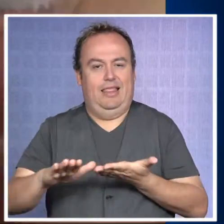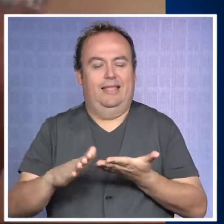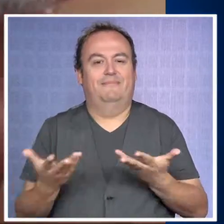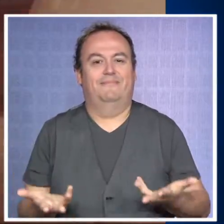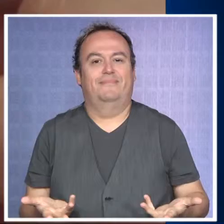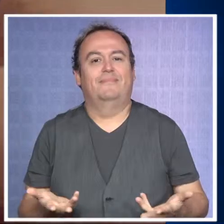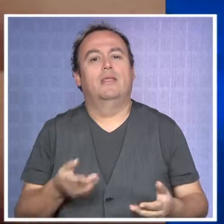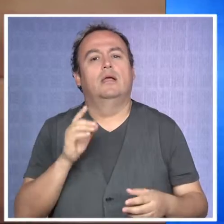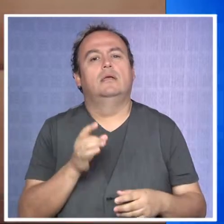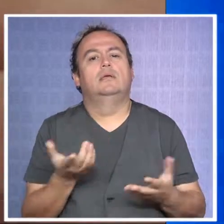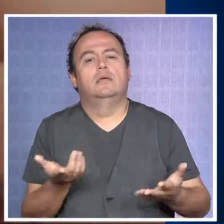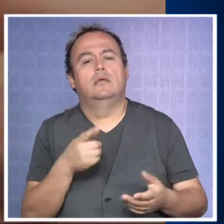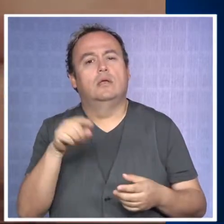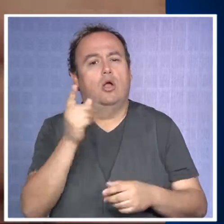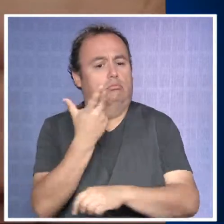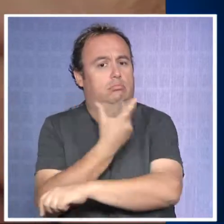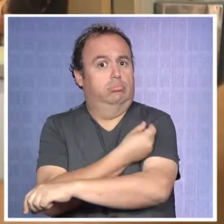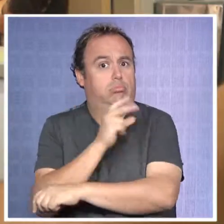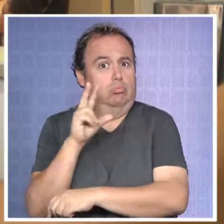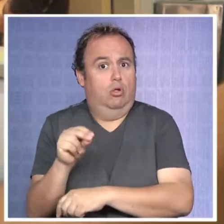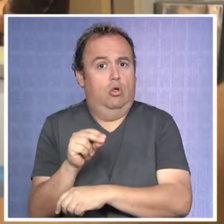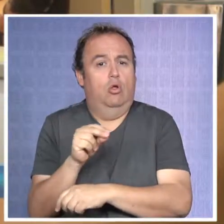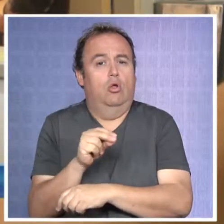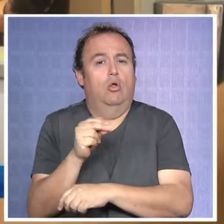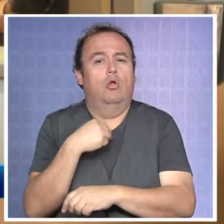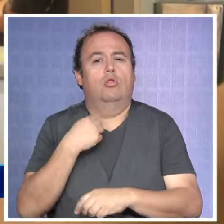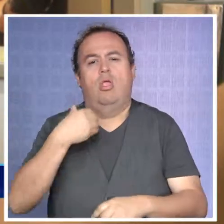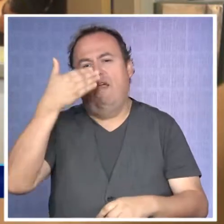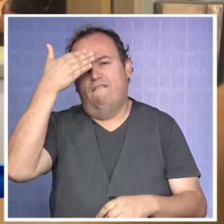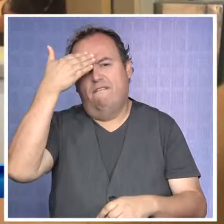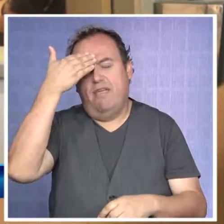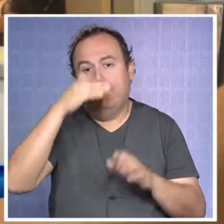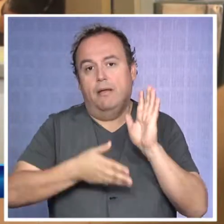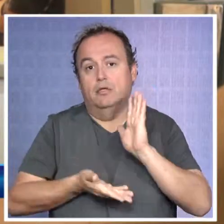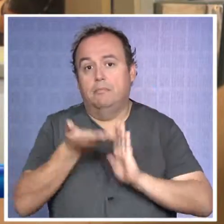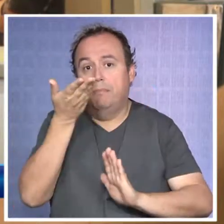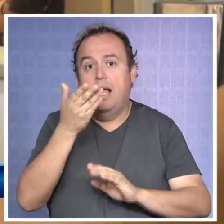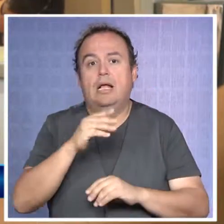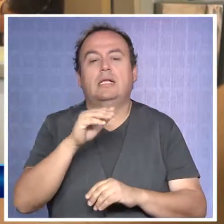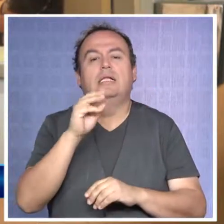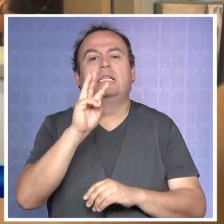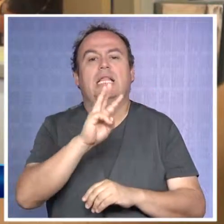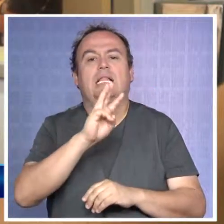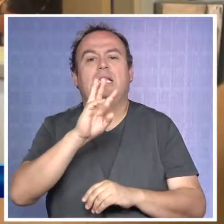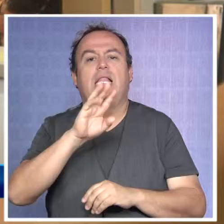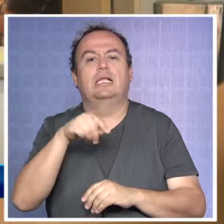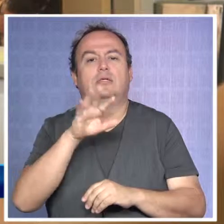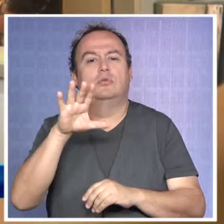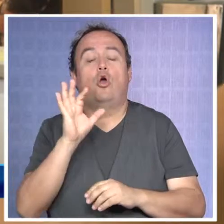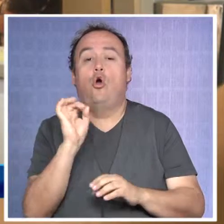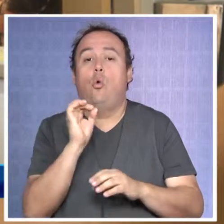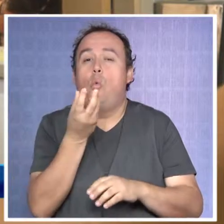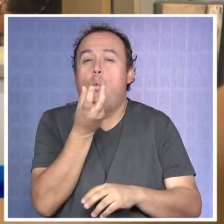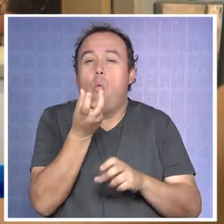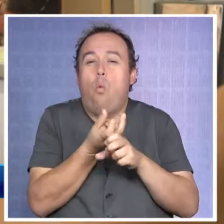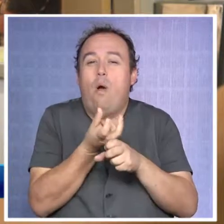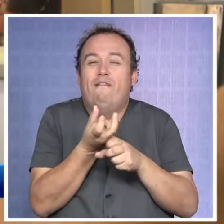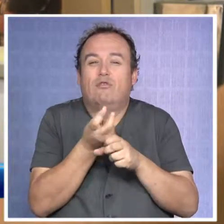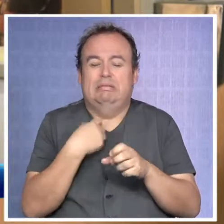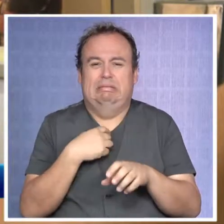La única contraindicación para no colocarse la vacuna es presentar fiebre sobre 38.5 y ser alérgico al huevo o haber